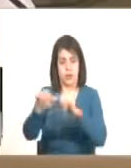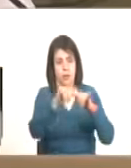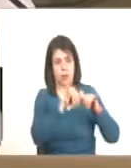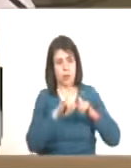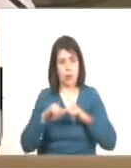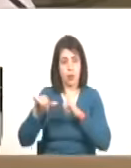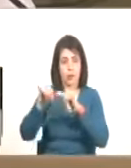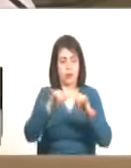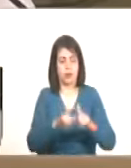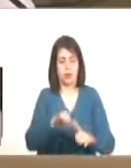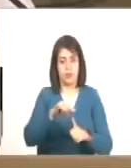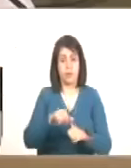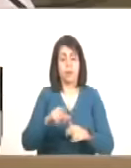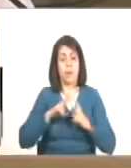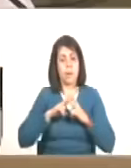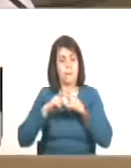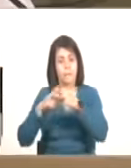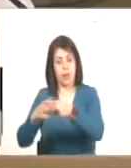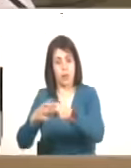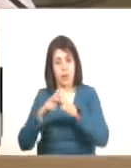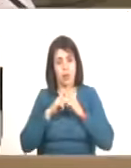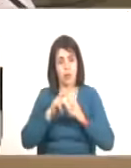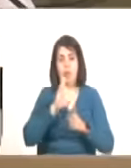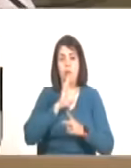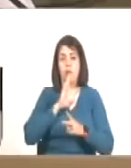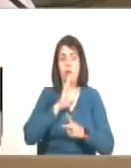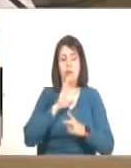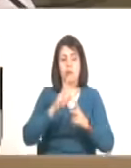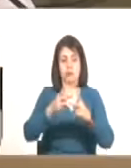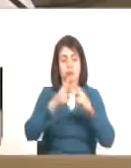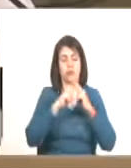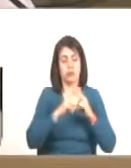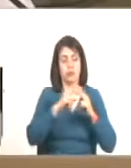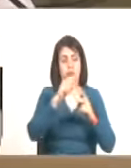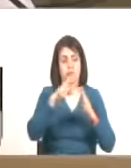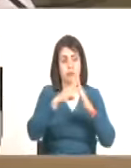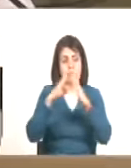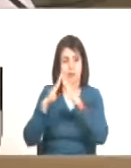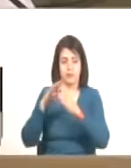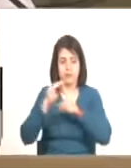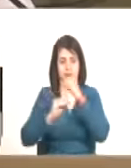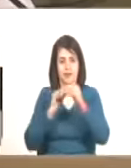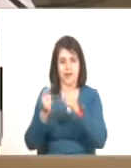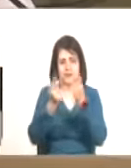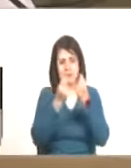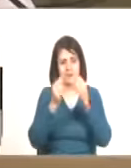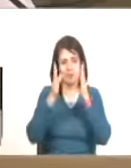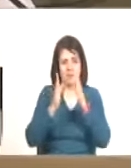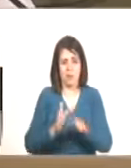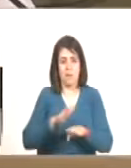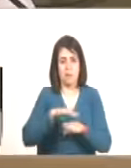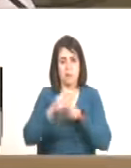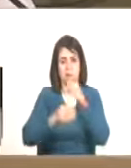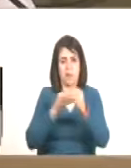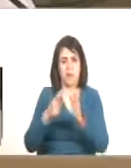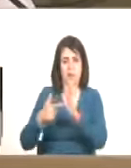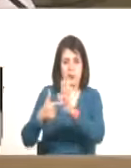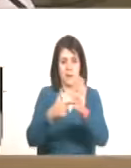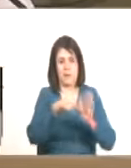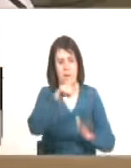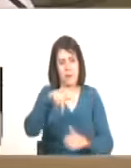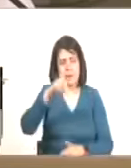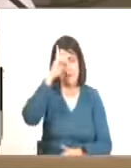de condiciones a préstamos bancarios, hipotecas y otras modalidades de crédito financiero. Y velará porque las personas